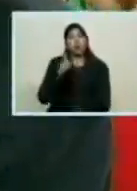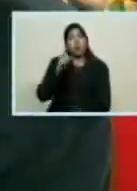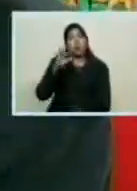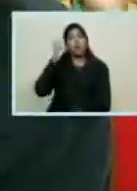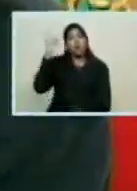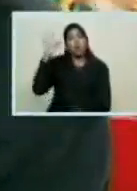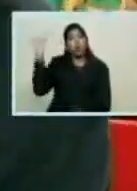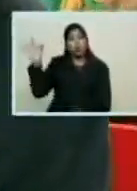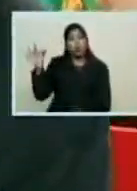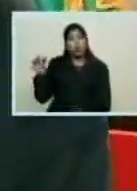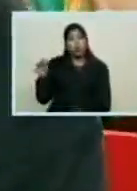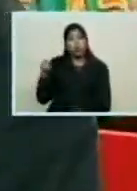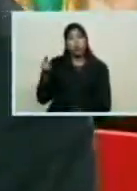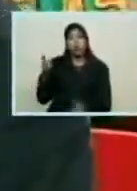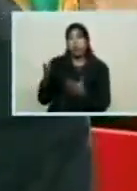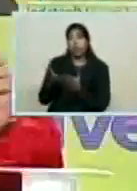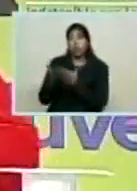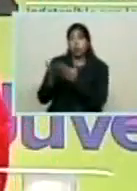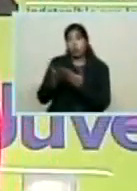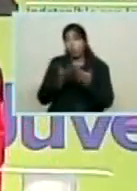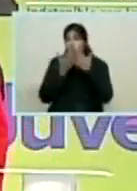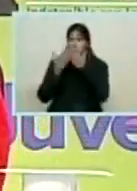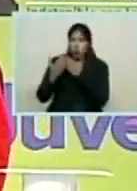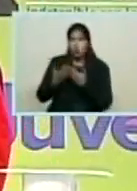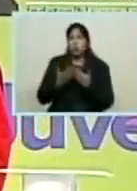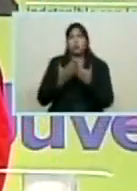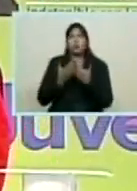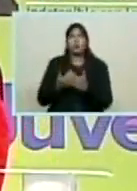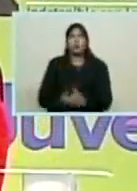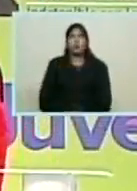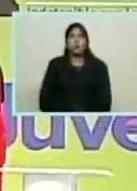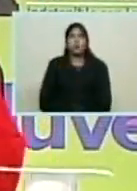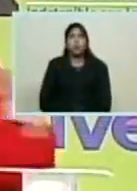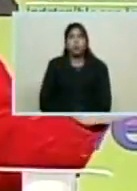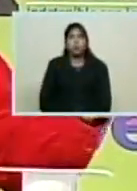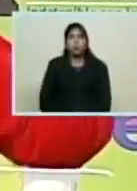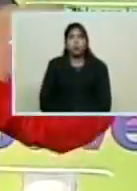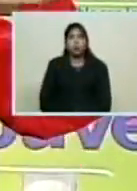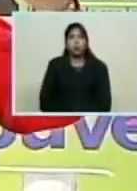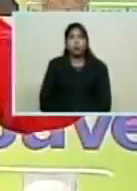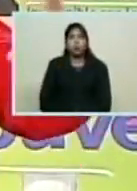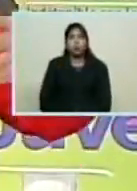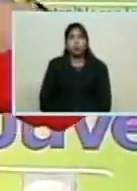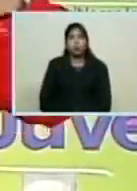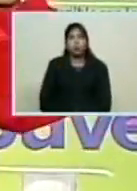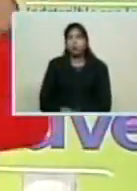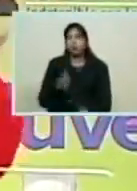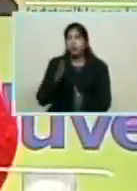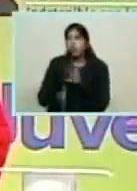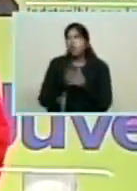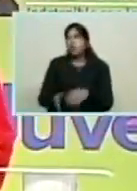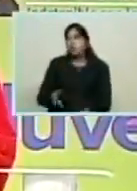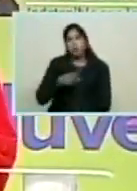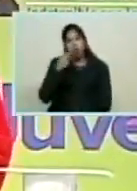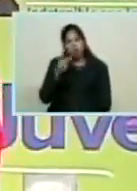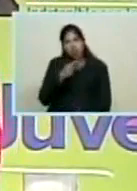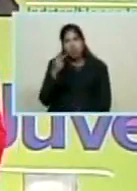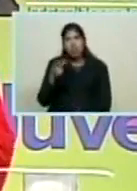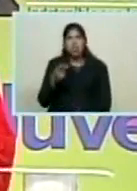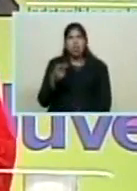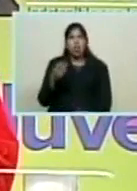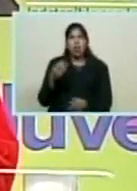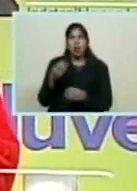filósofo, estudioso, filósofo. Un estudioso de las ideas políticas, de las ideas pedagógicas, de